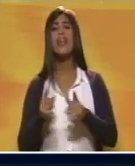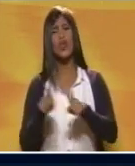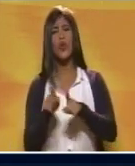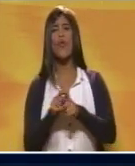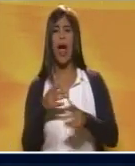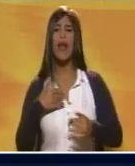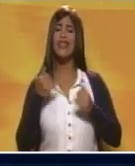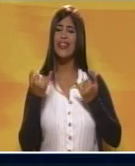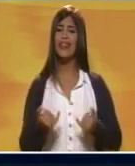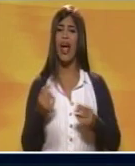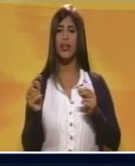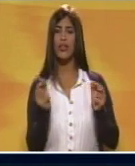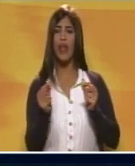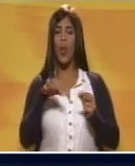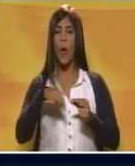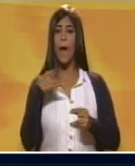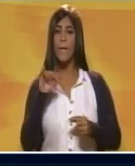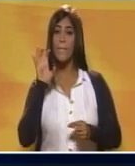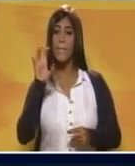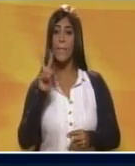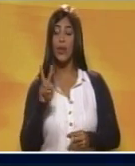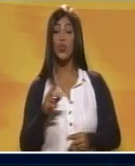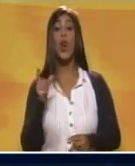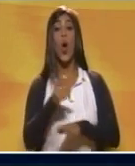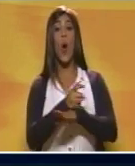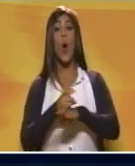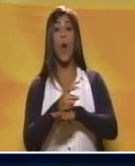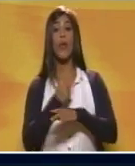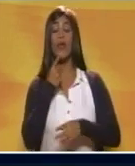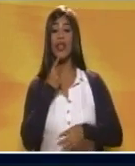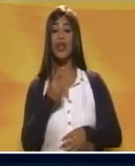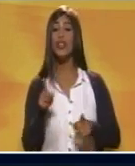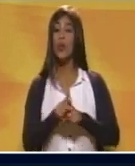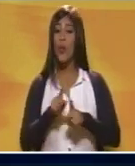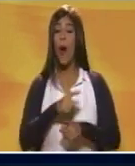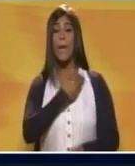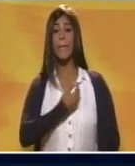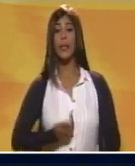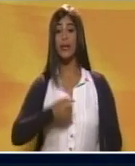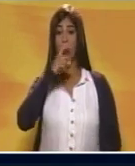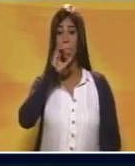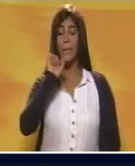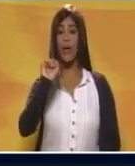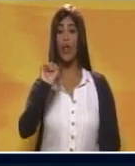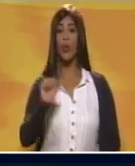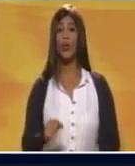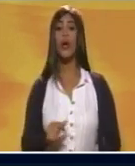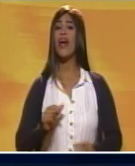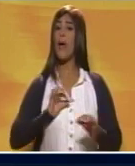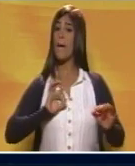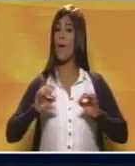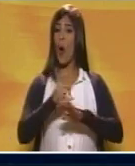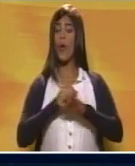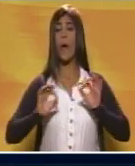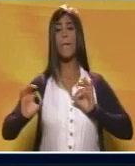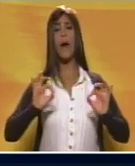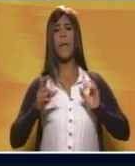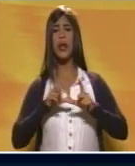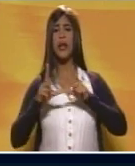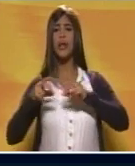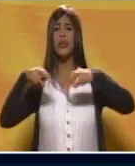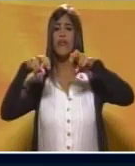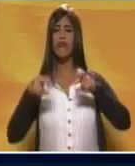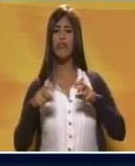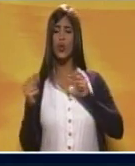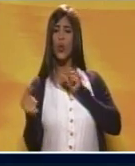mismo. El gobierno, como ha dicho Nicolás Maduro, está preparado para este diálogo